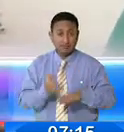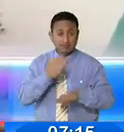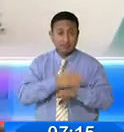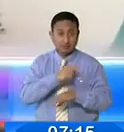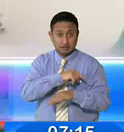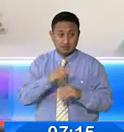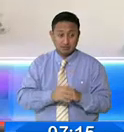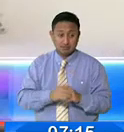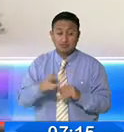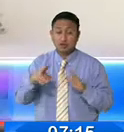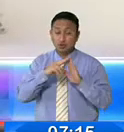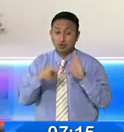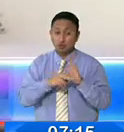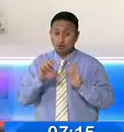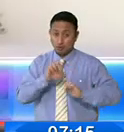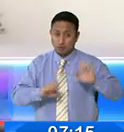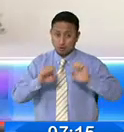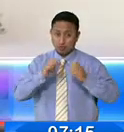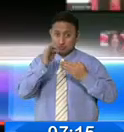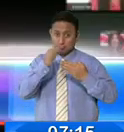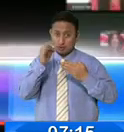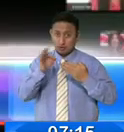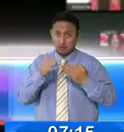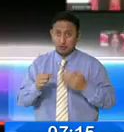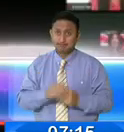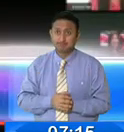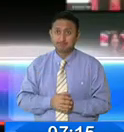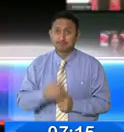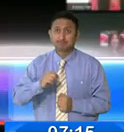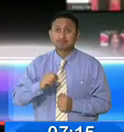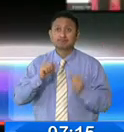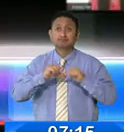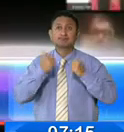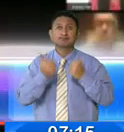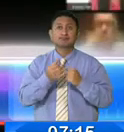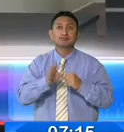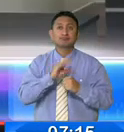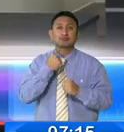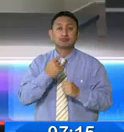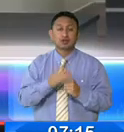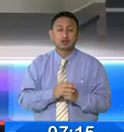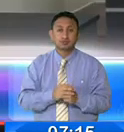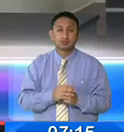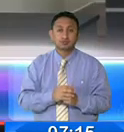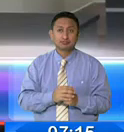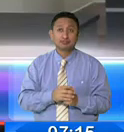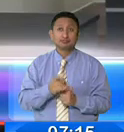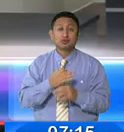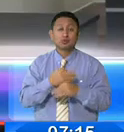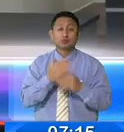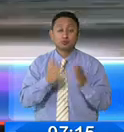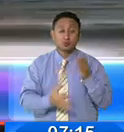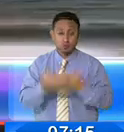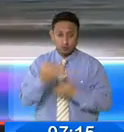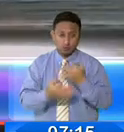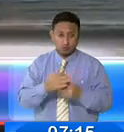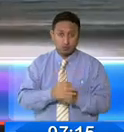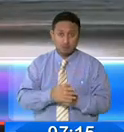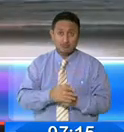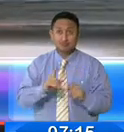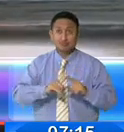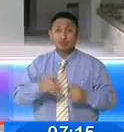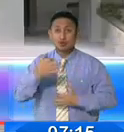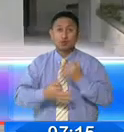y las evaluaciones correspondientes. Así también el Legislativo se mantuvo en que los servidores de la función judicial, excepto jueces